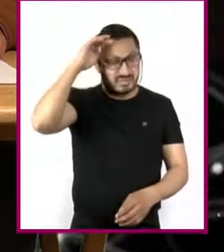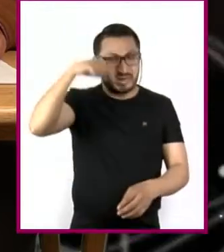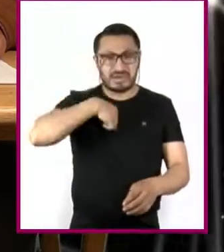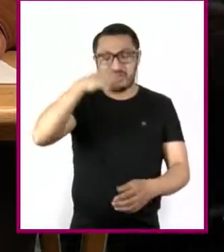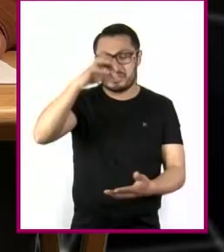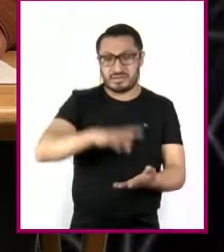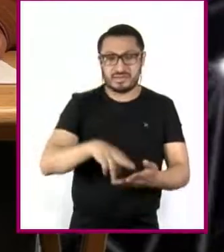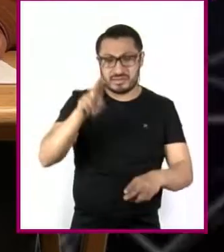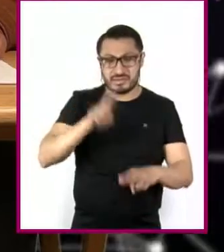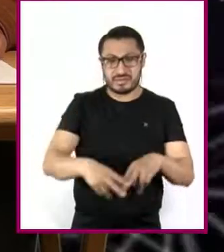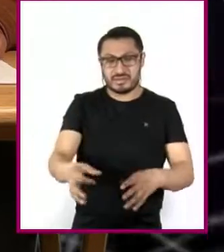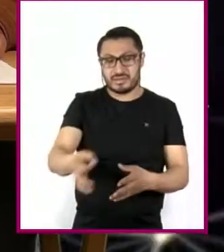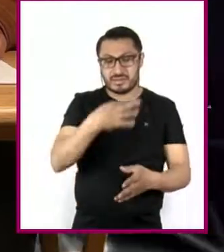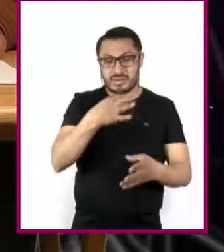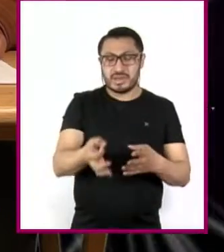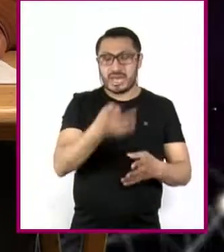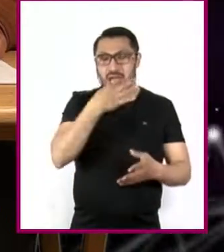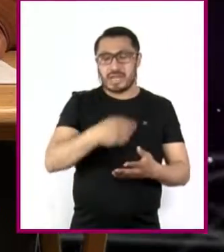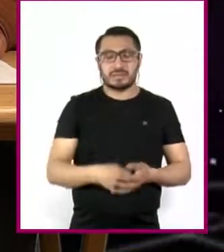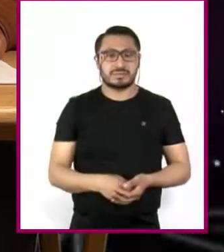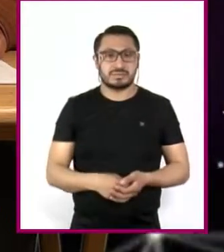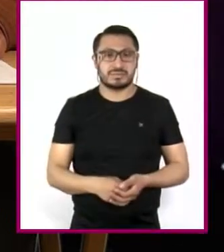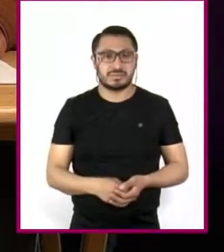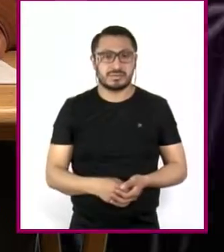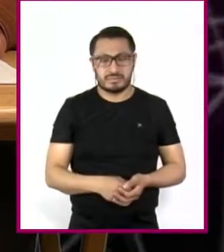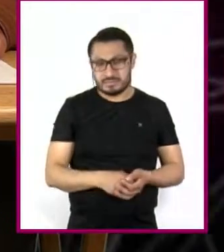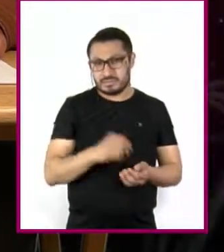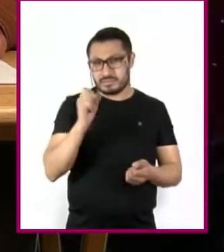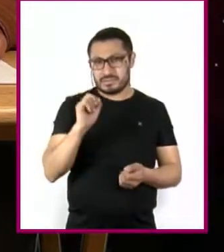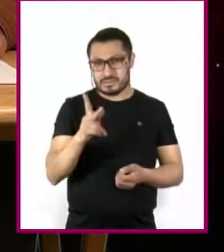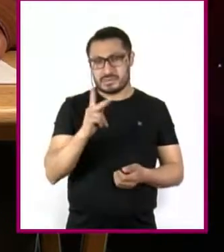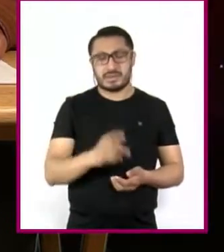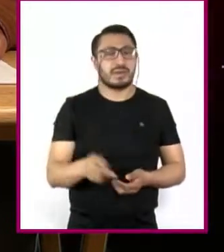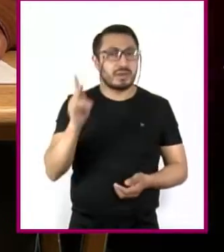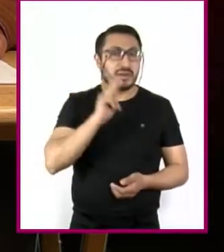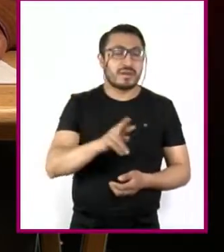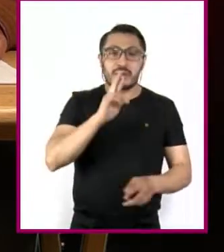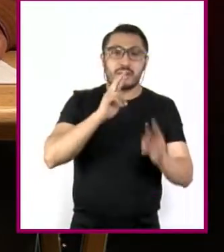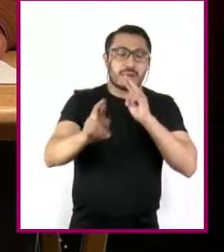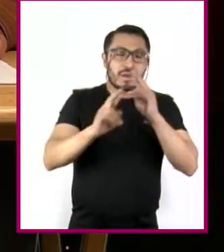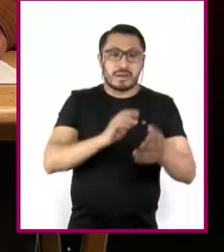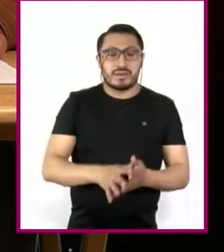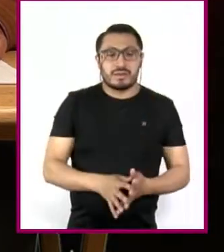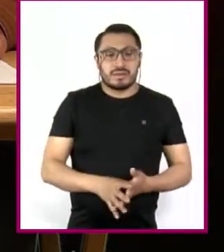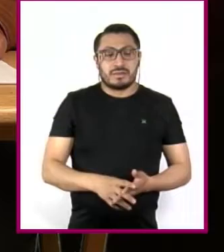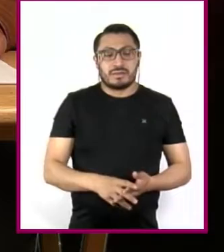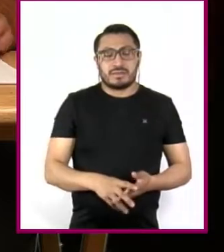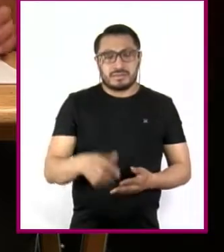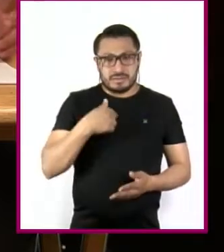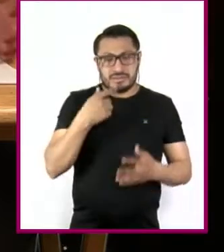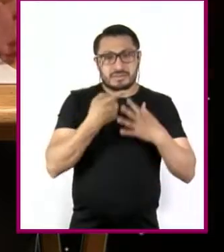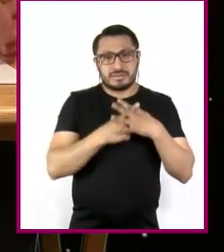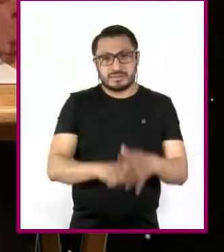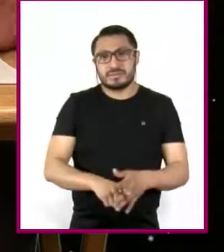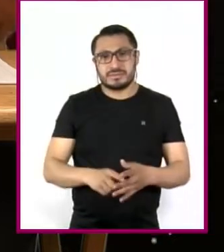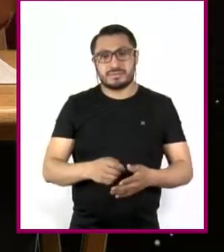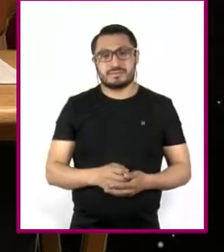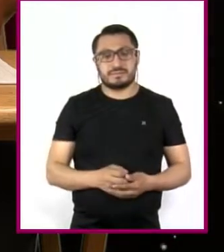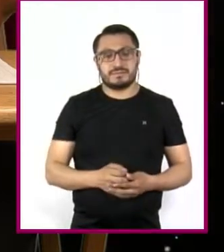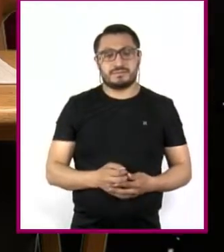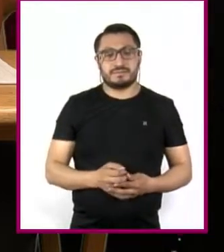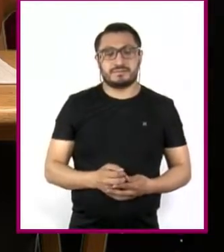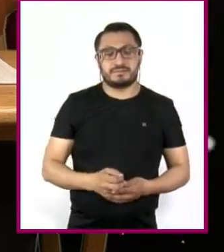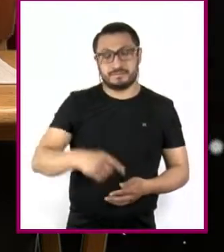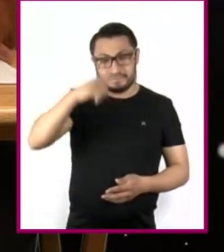comer papitas. Sale, hagamos preguntas, a ver si las podemos resolver. Si quieres, yo empiezo con las primeras dos.